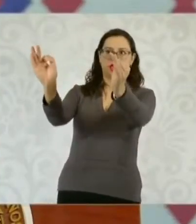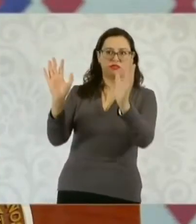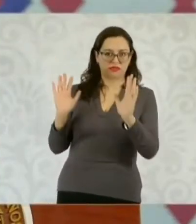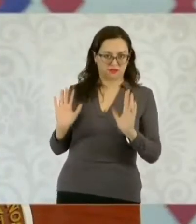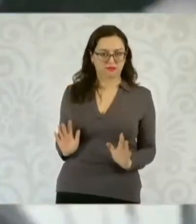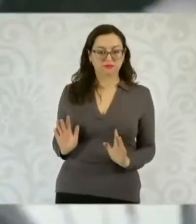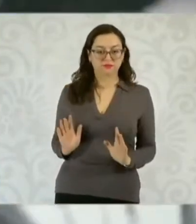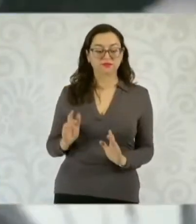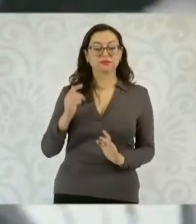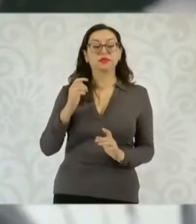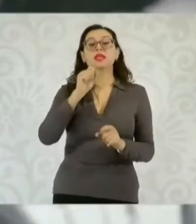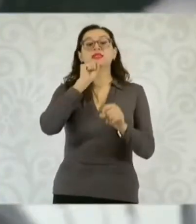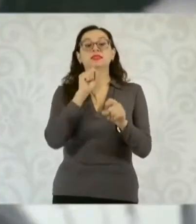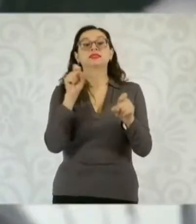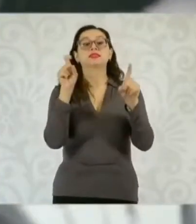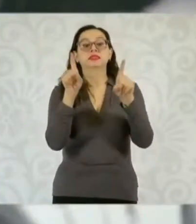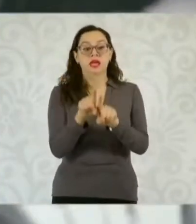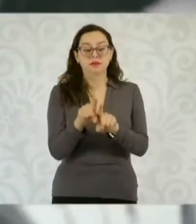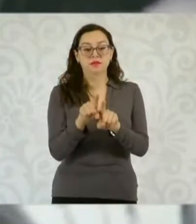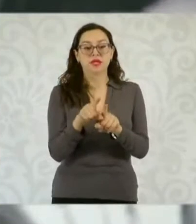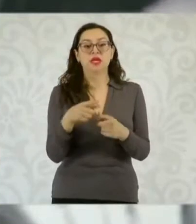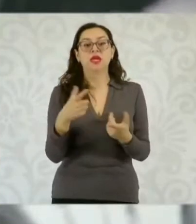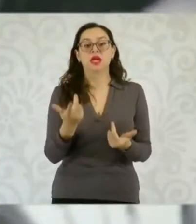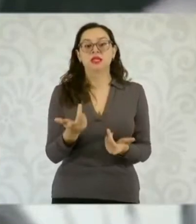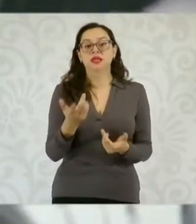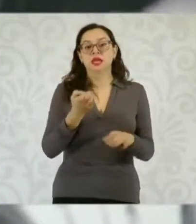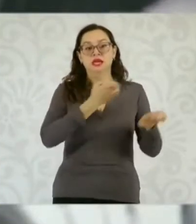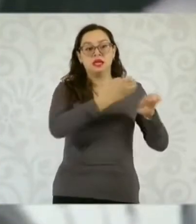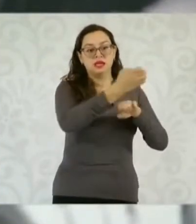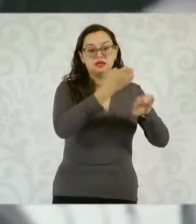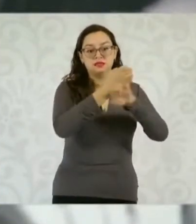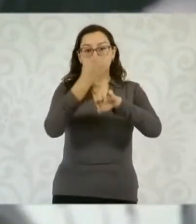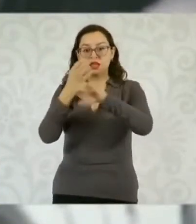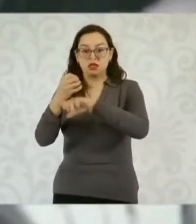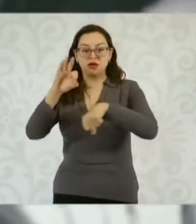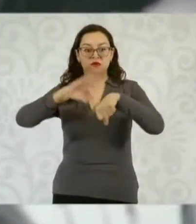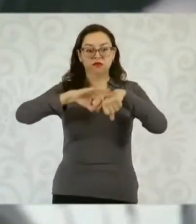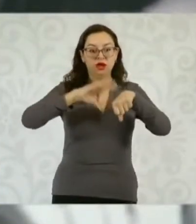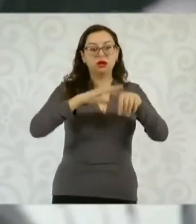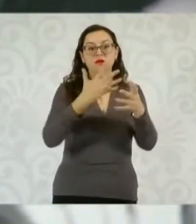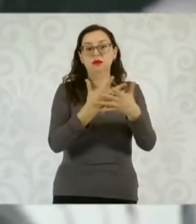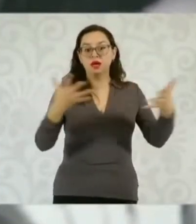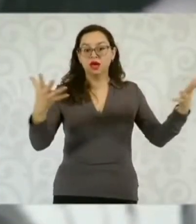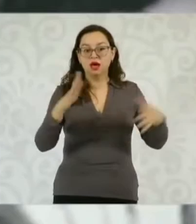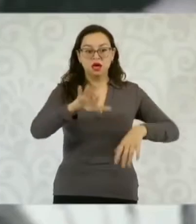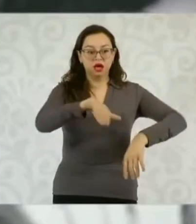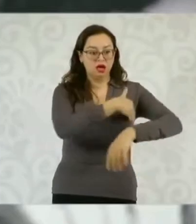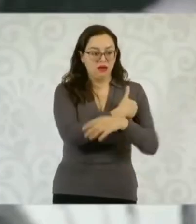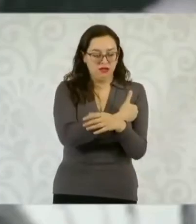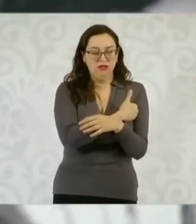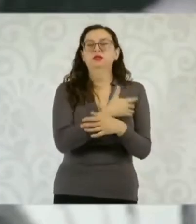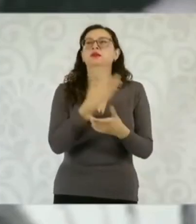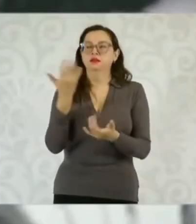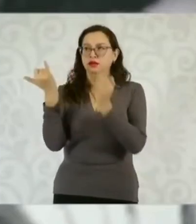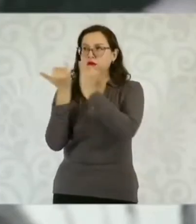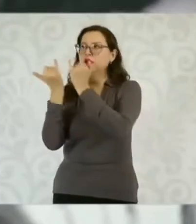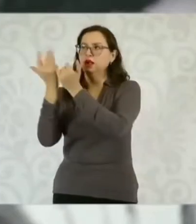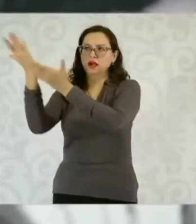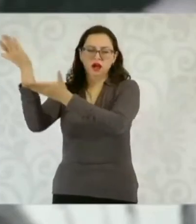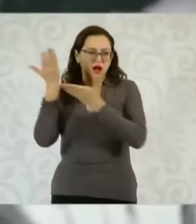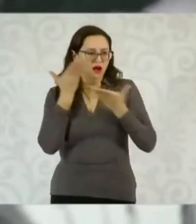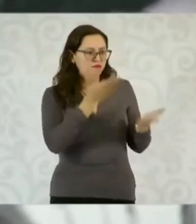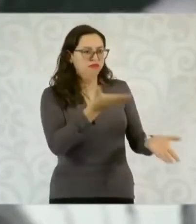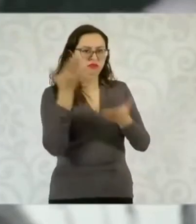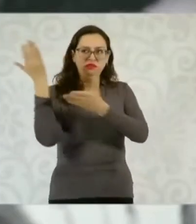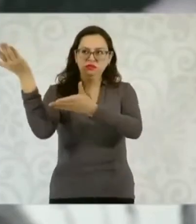Y también vamos a estar entregando directamente en almacenes estatales, esto para luego ser distribuido en la última milla, que son ya las clínicas